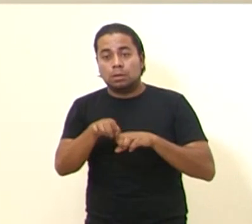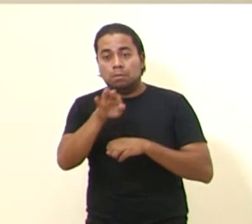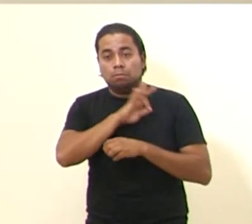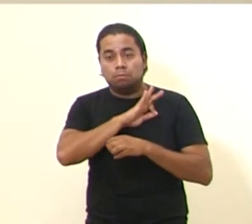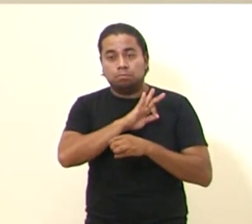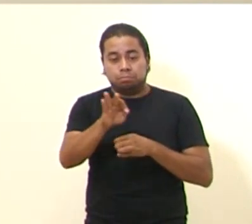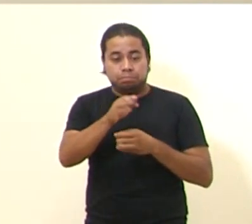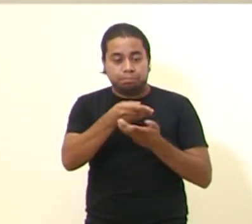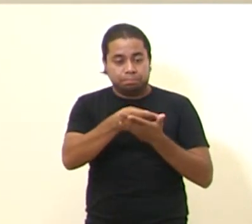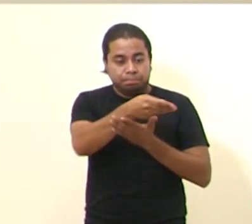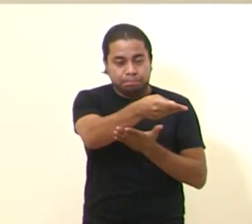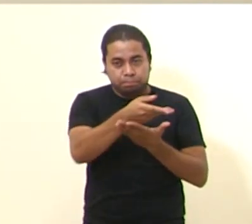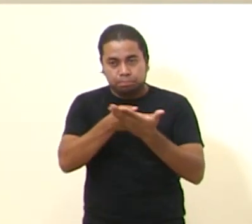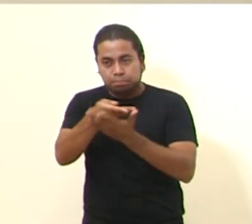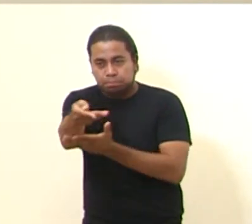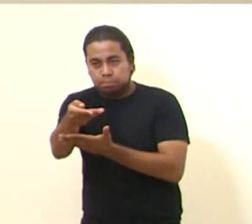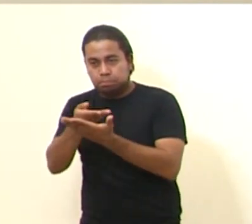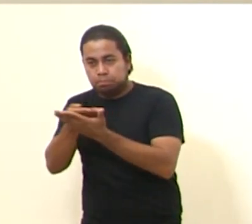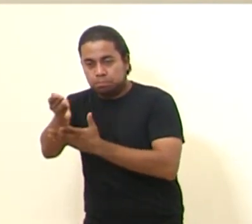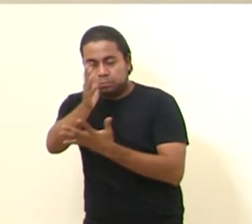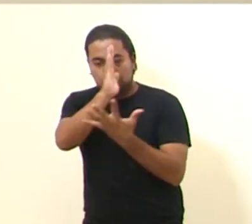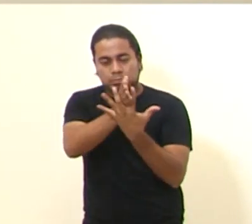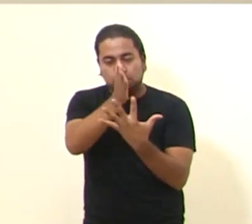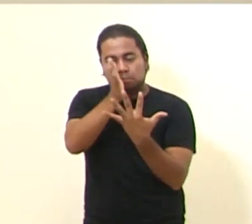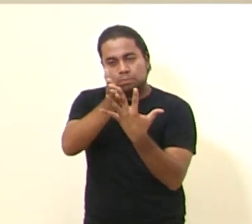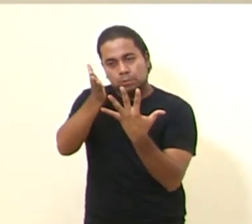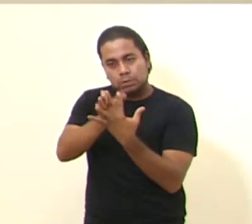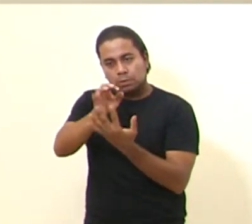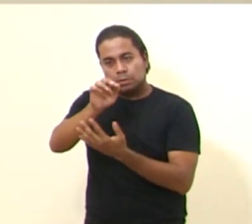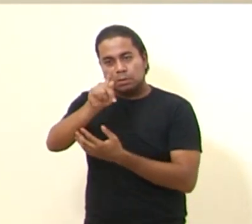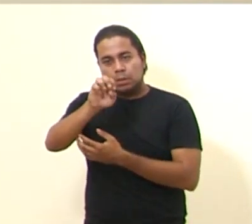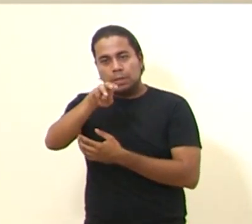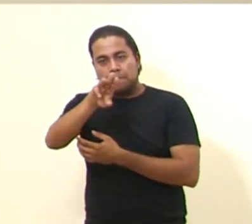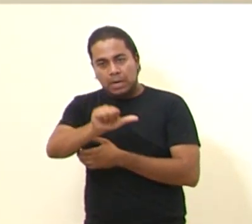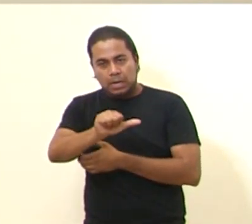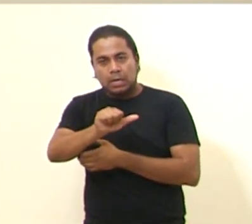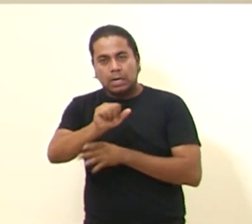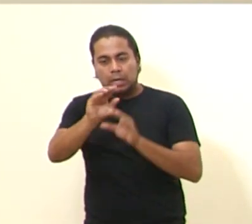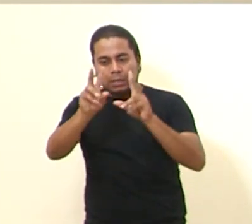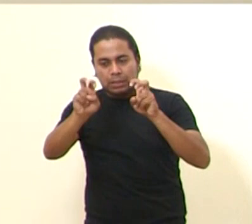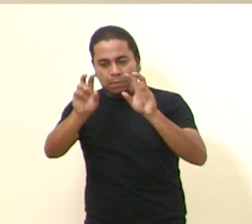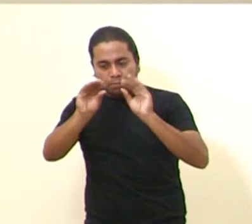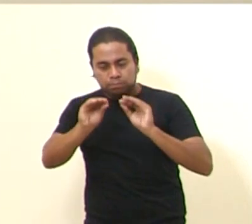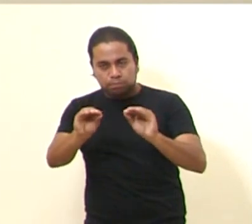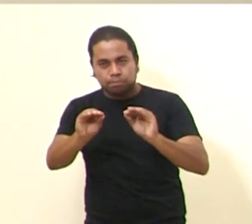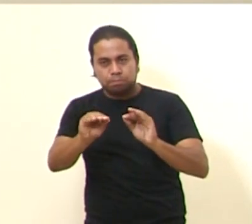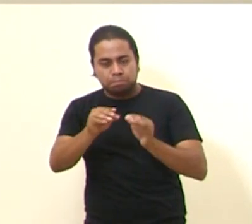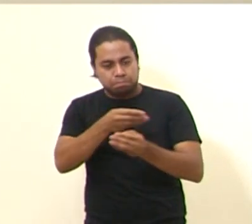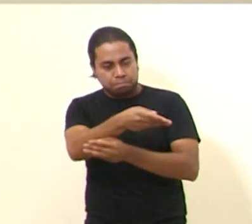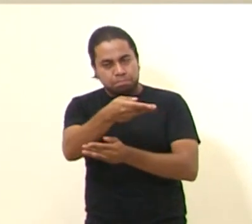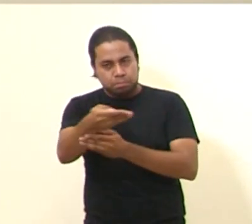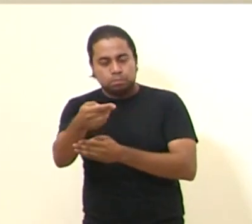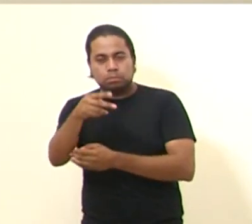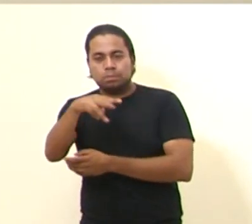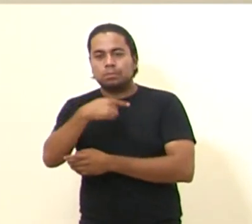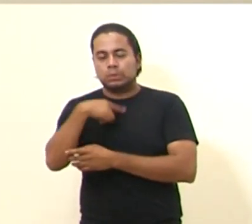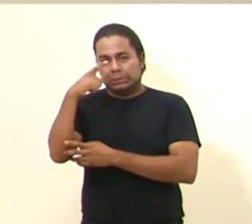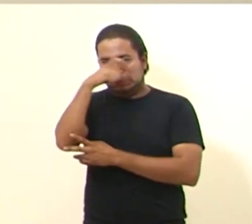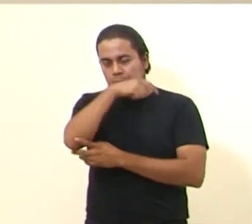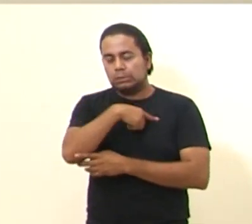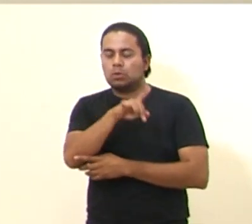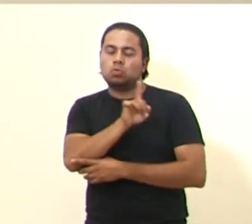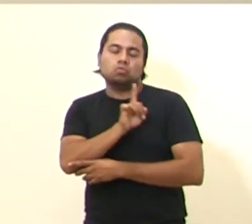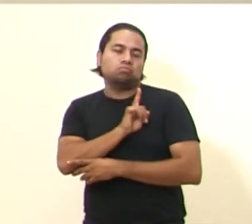repartan los subtemas del tema general. ¿Sí? A mí me costó mucho porque lo hice